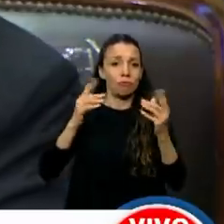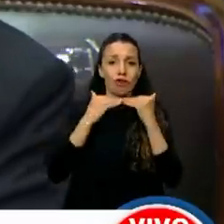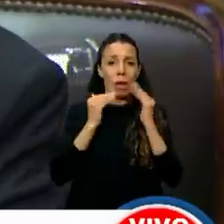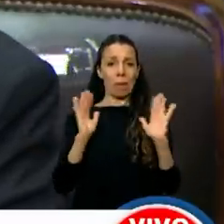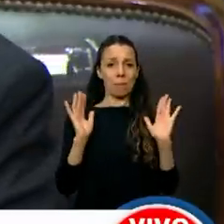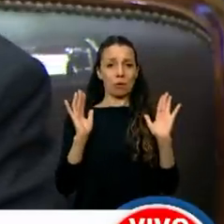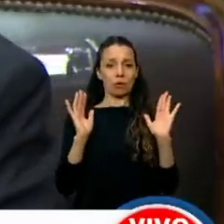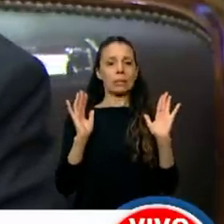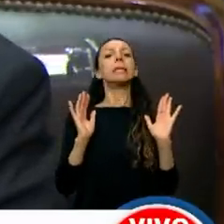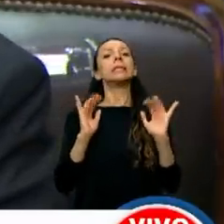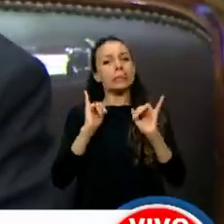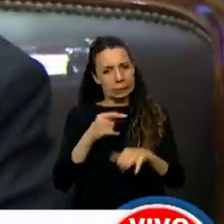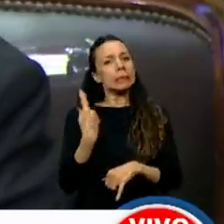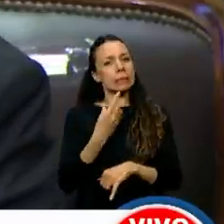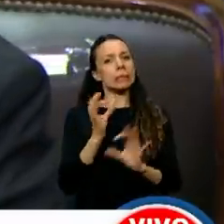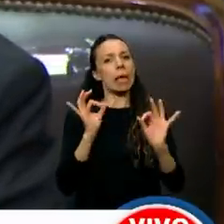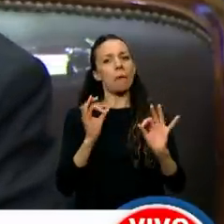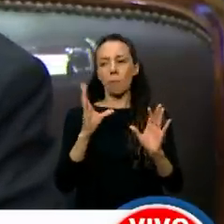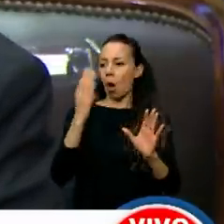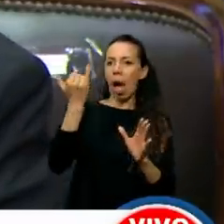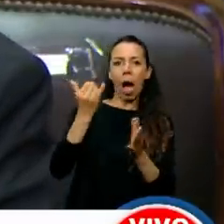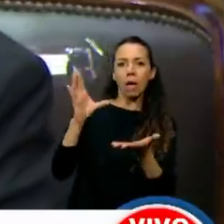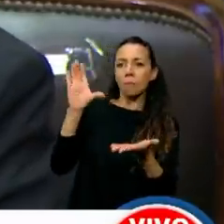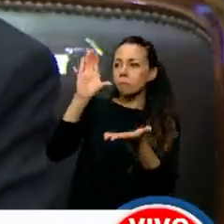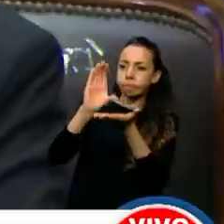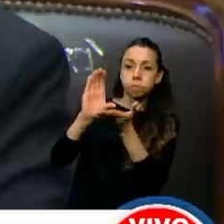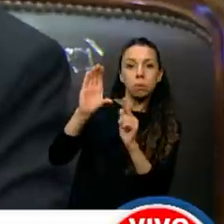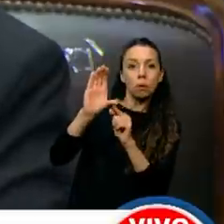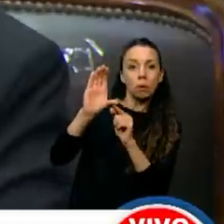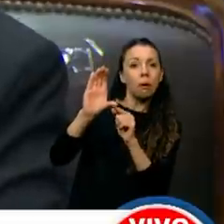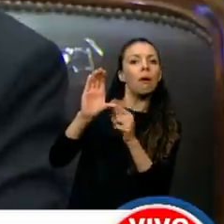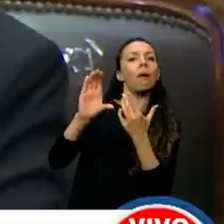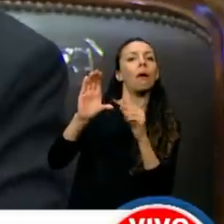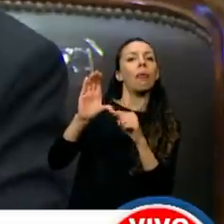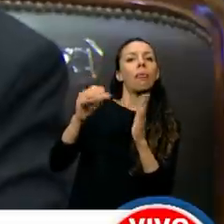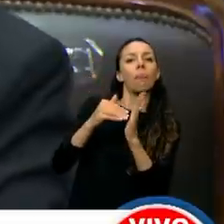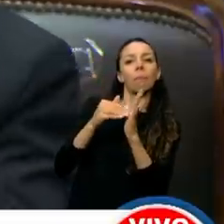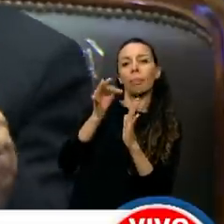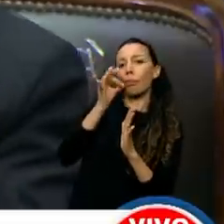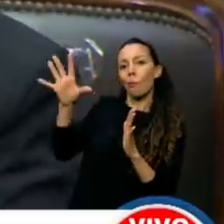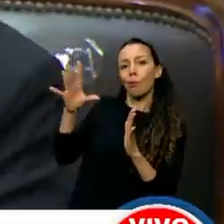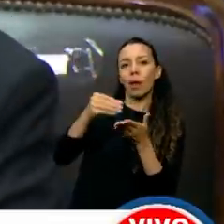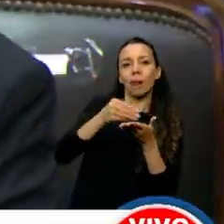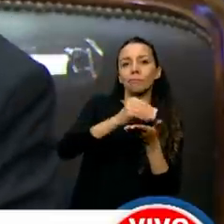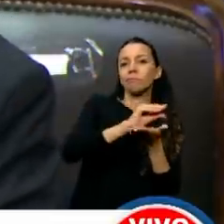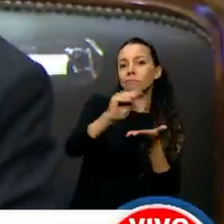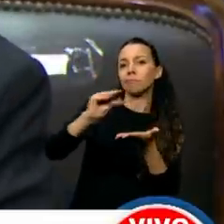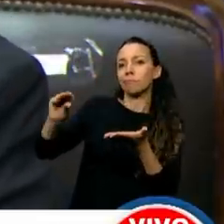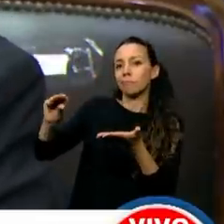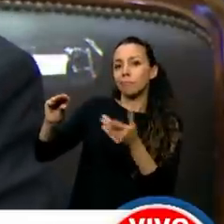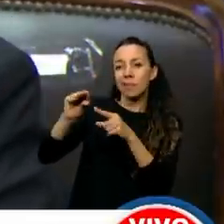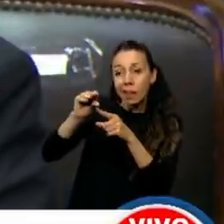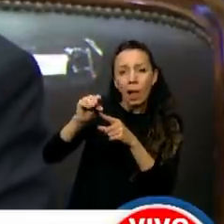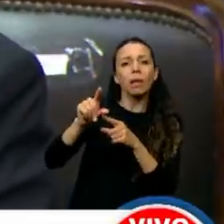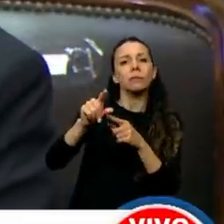monte importante para el manejo discrecional un manejo discrecional que además tampoco busca